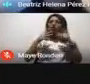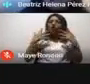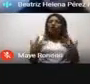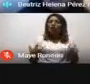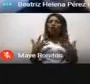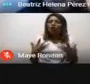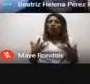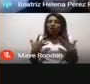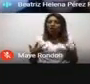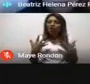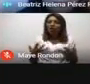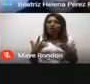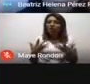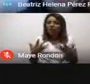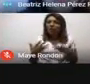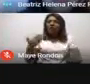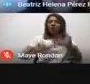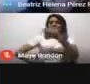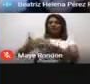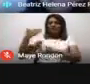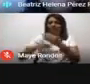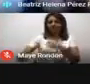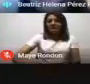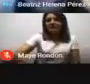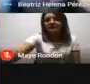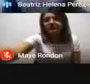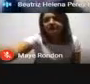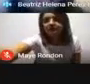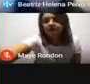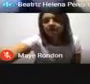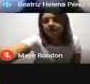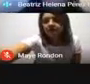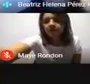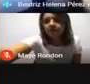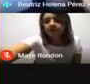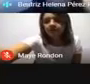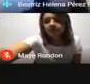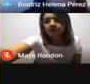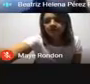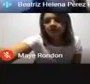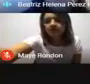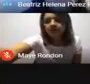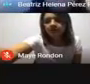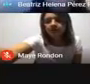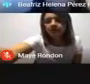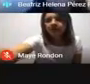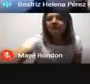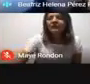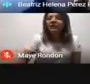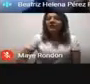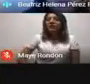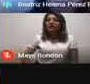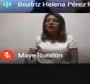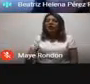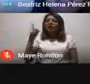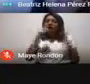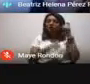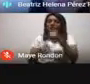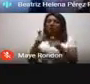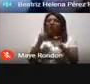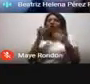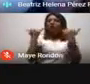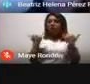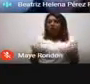a volver a entrar. Y ese pensarnos cómo vamos a volver a entrar es lo que nos hace hablar hoy